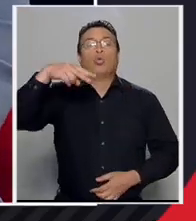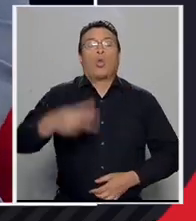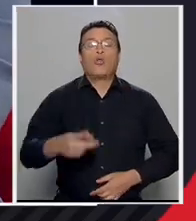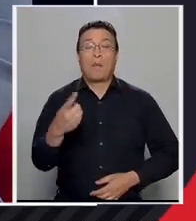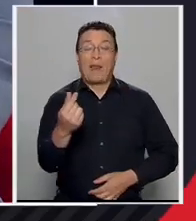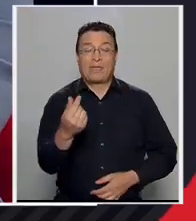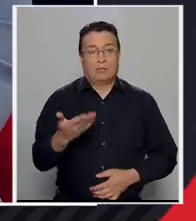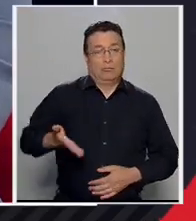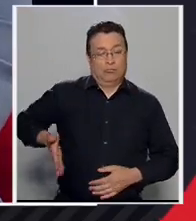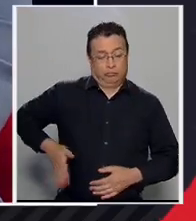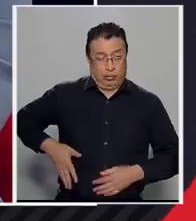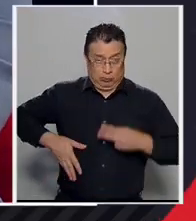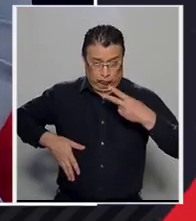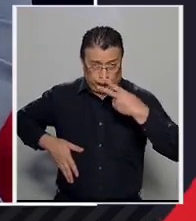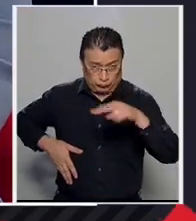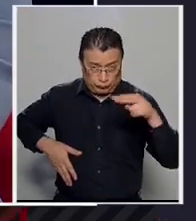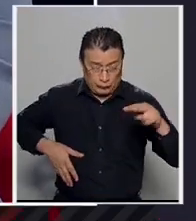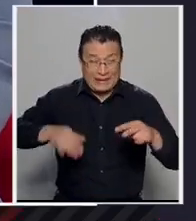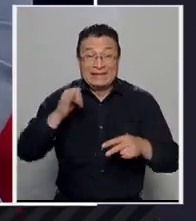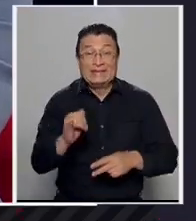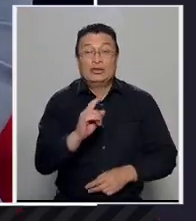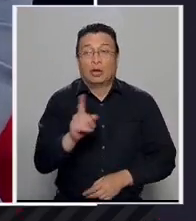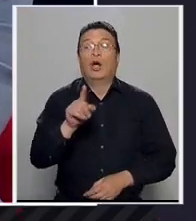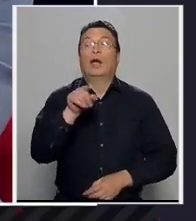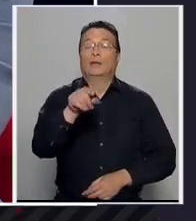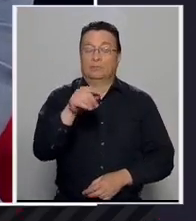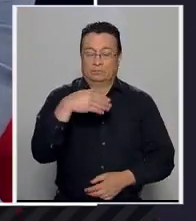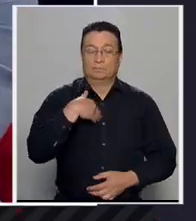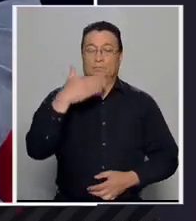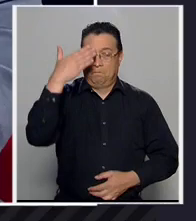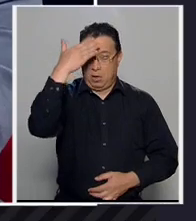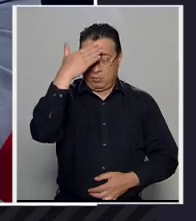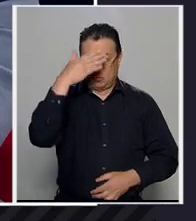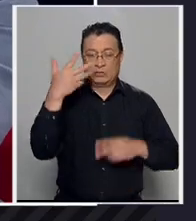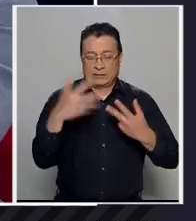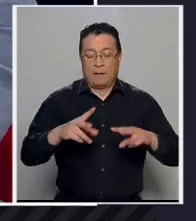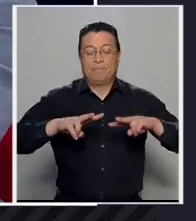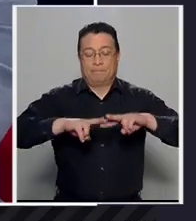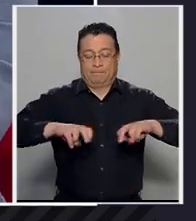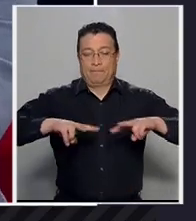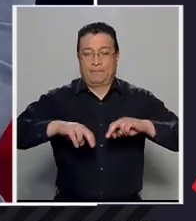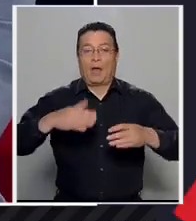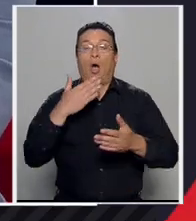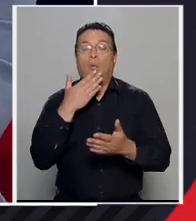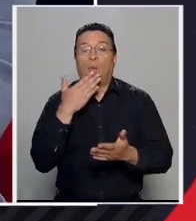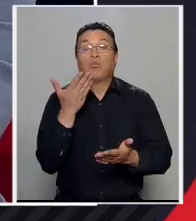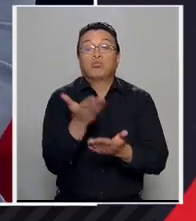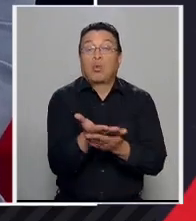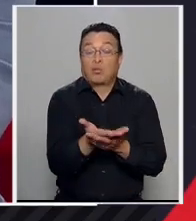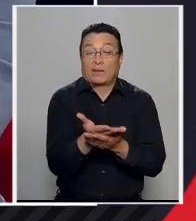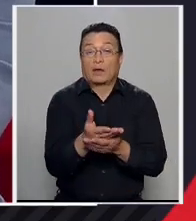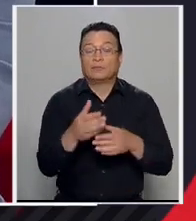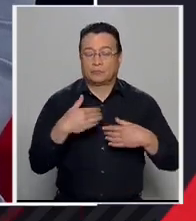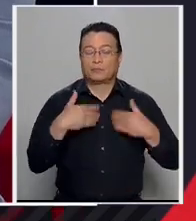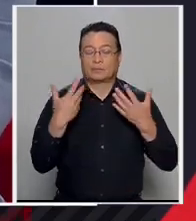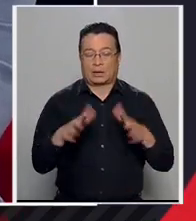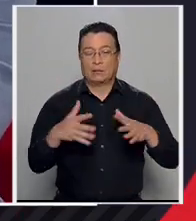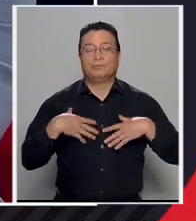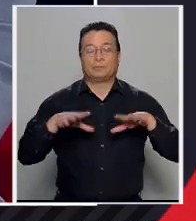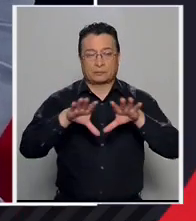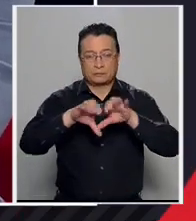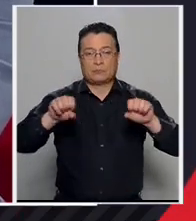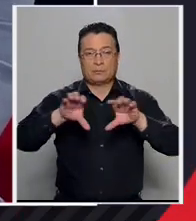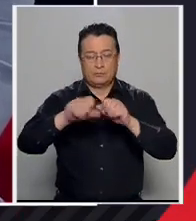pone justamente, en este nuevo... yo entiendo que esa es una preocupación y hemos revisado ese aspecto de la propuesta y en lo que hemos coincidido con los